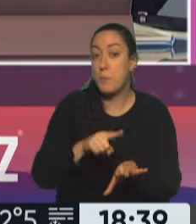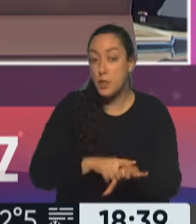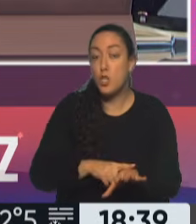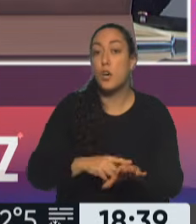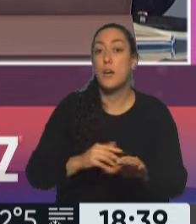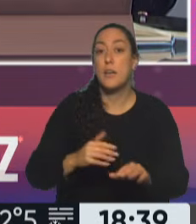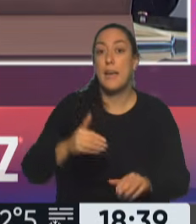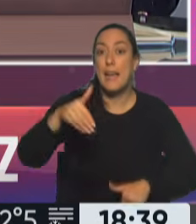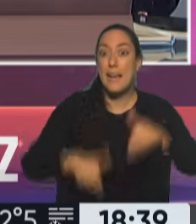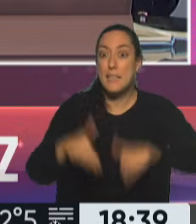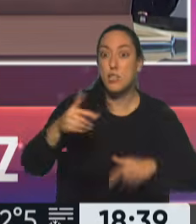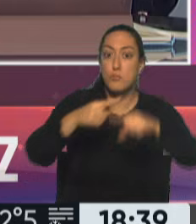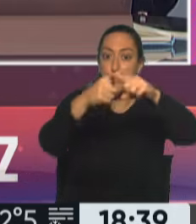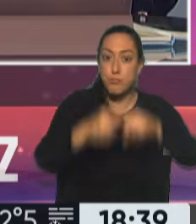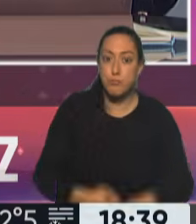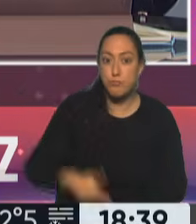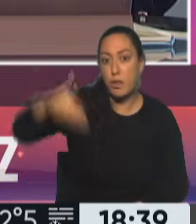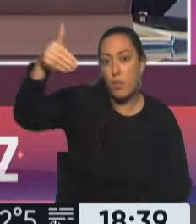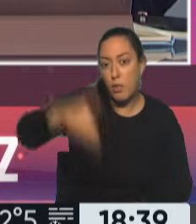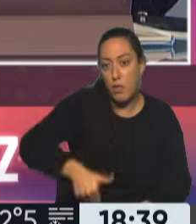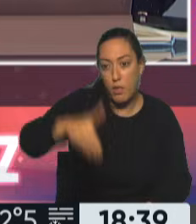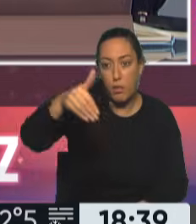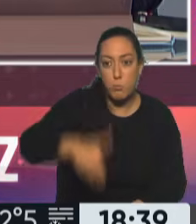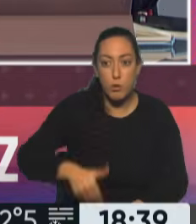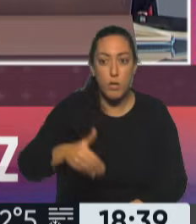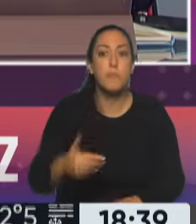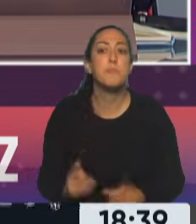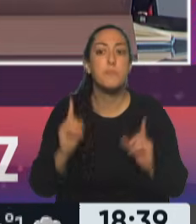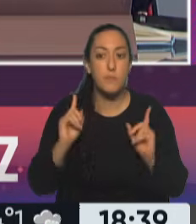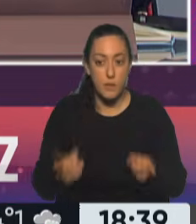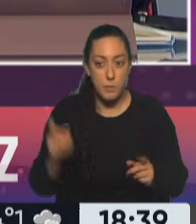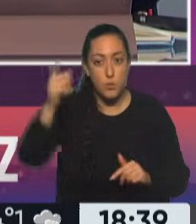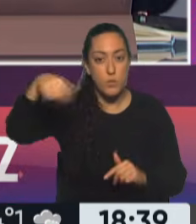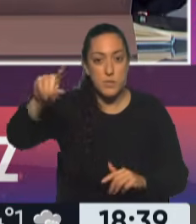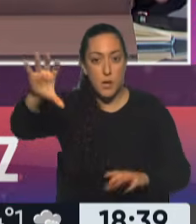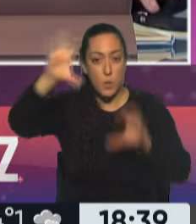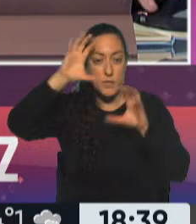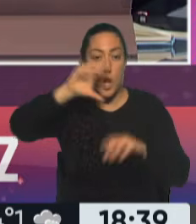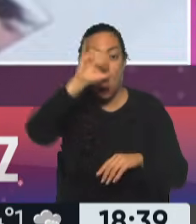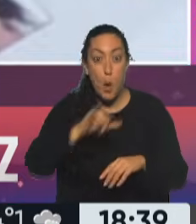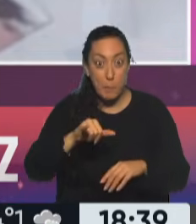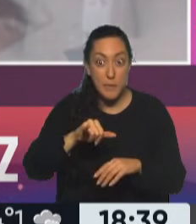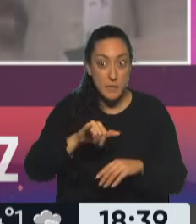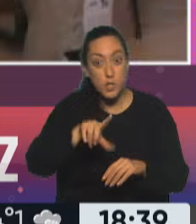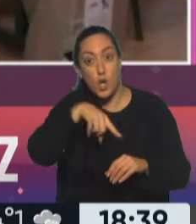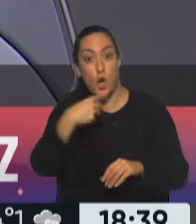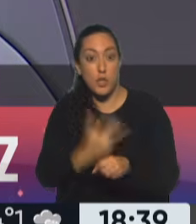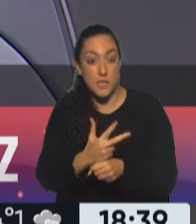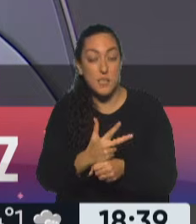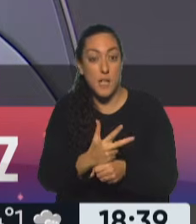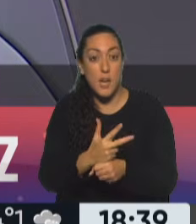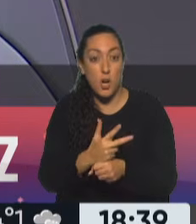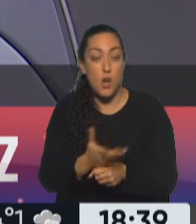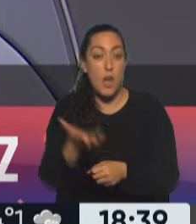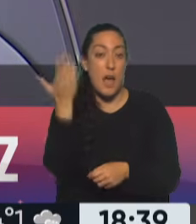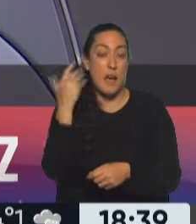tarda tanto en contabilizarse, cuando además recordemos que también está López Aliaga, el candidato que quedó tercero, que denuncia fraude, que hubo